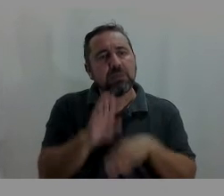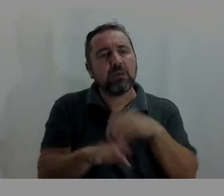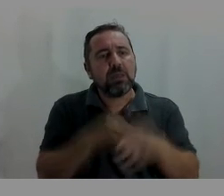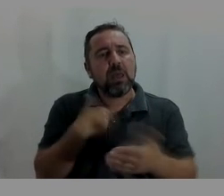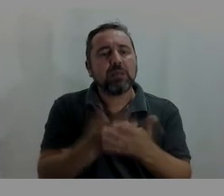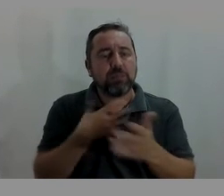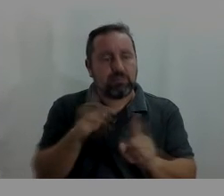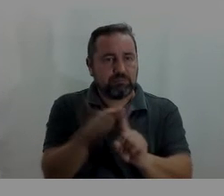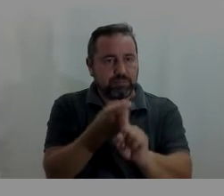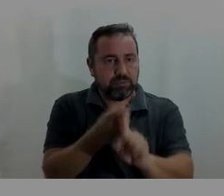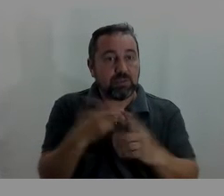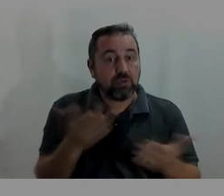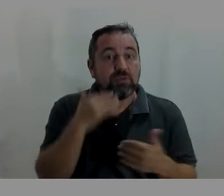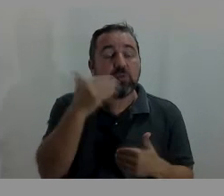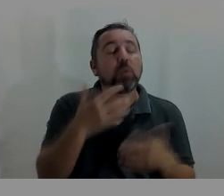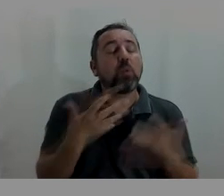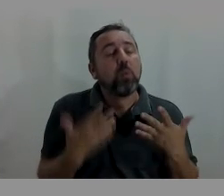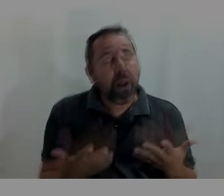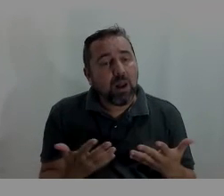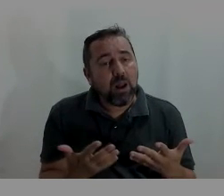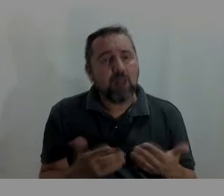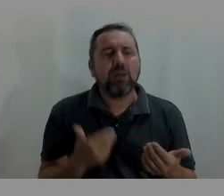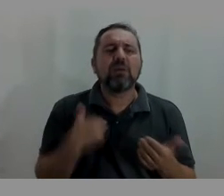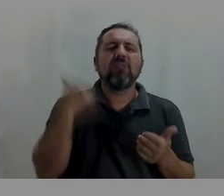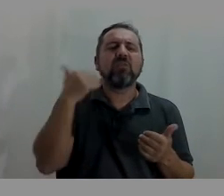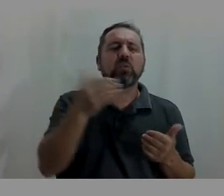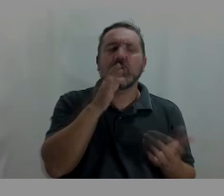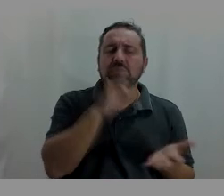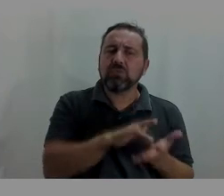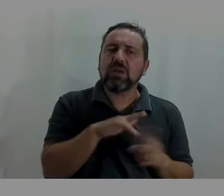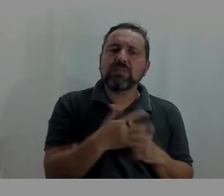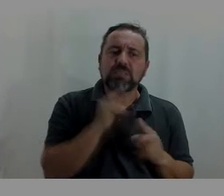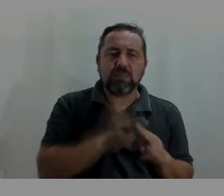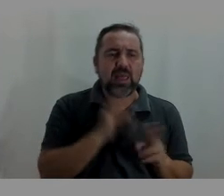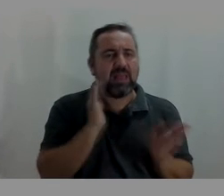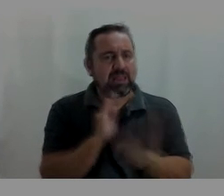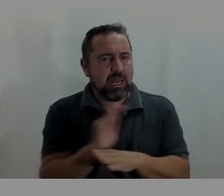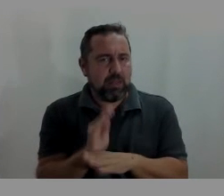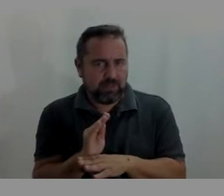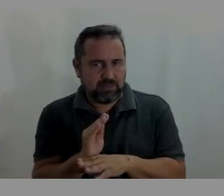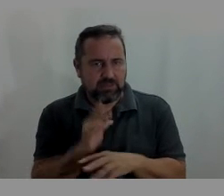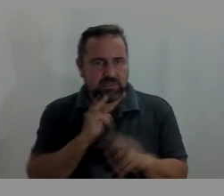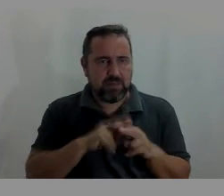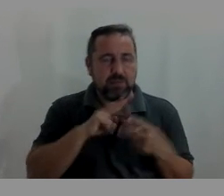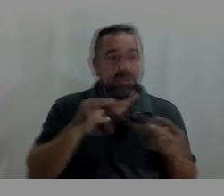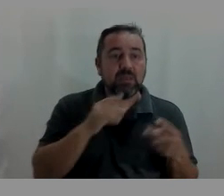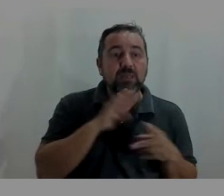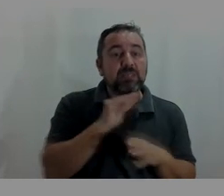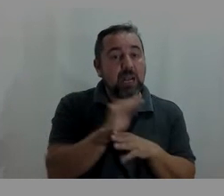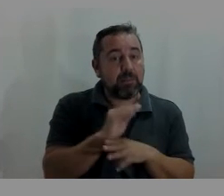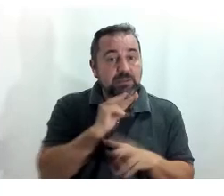llegar. ¿Y cuál puede ser el futuro? Pues el futuro estamos en las terapias génicas. Tenemos que puede ser mediante terapia con